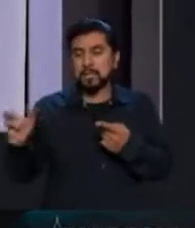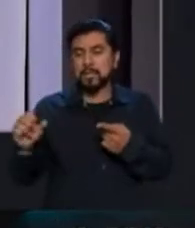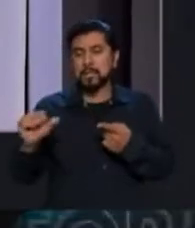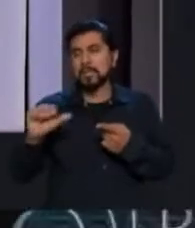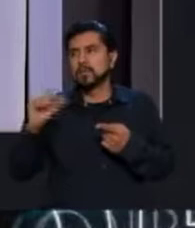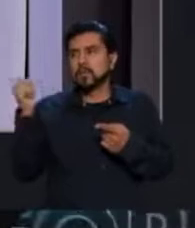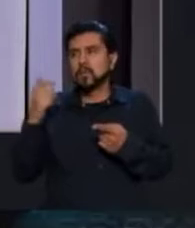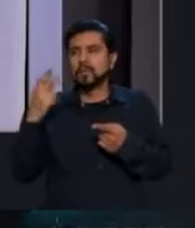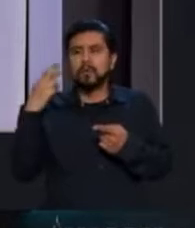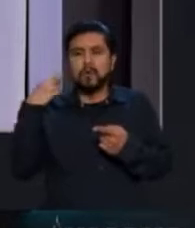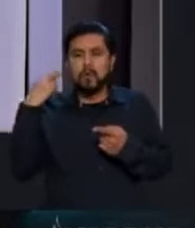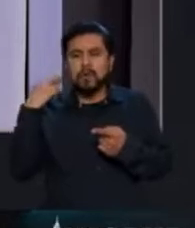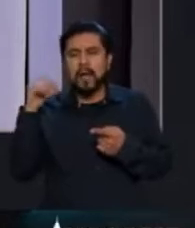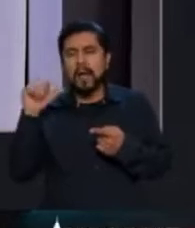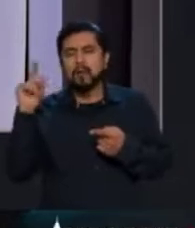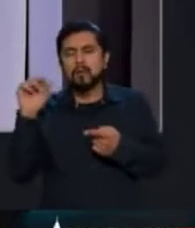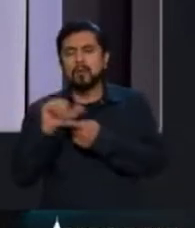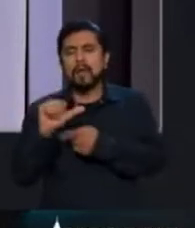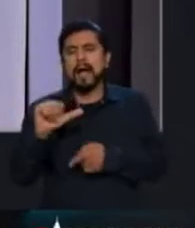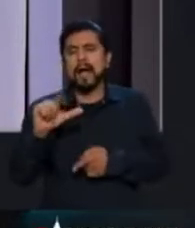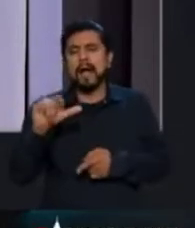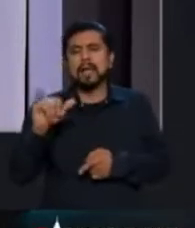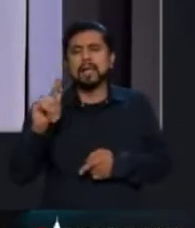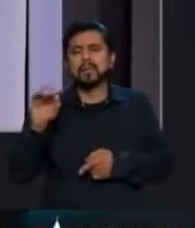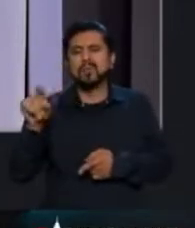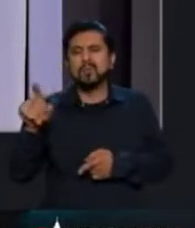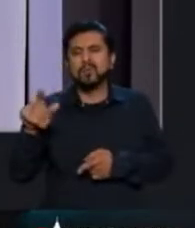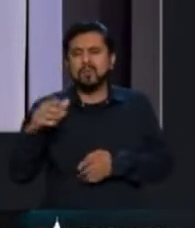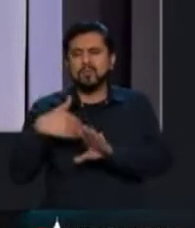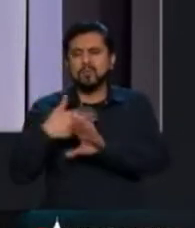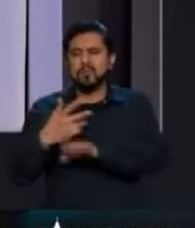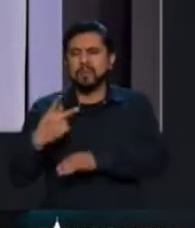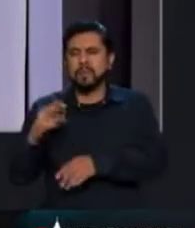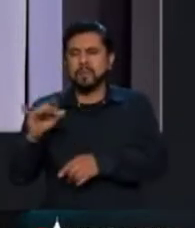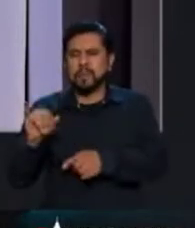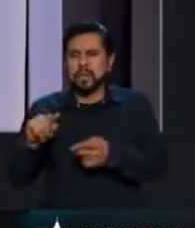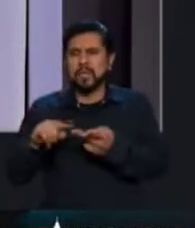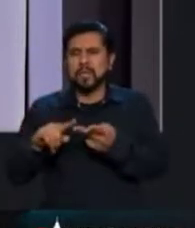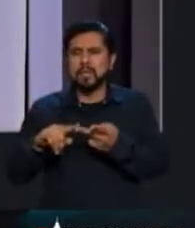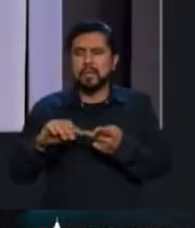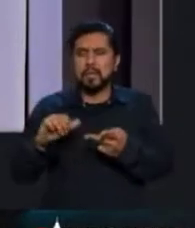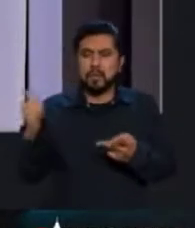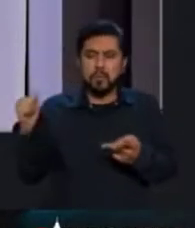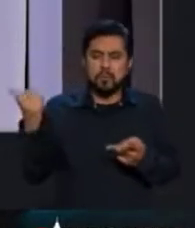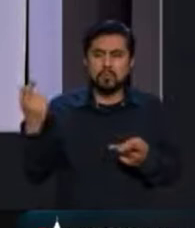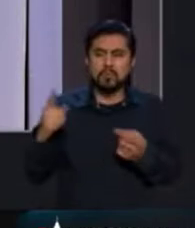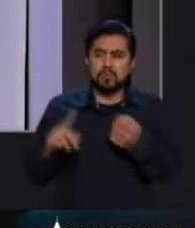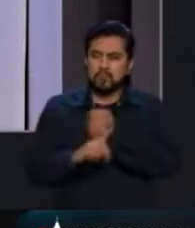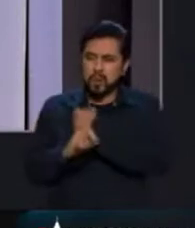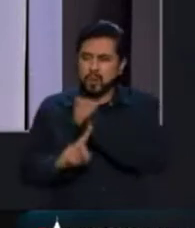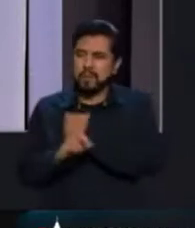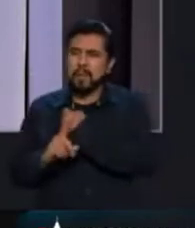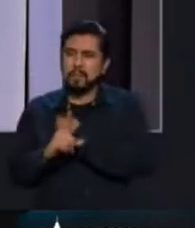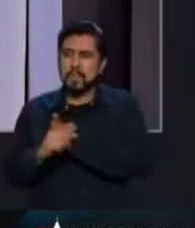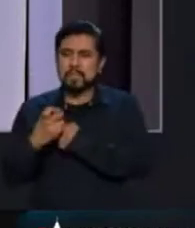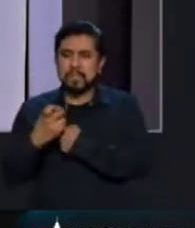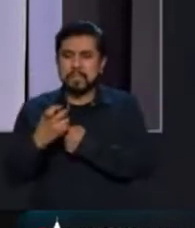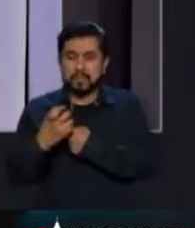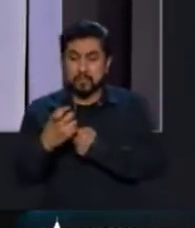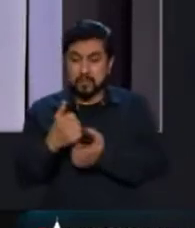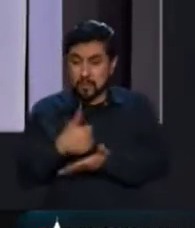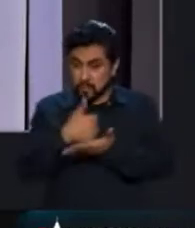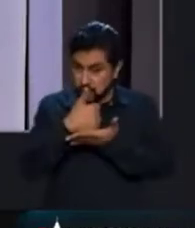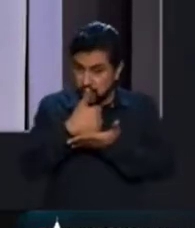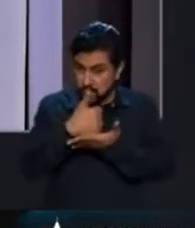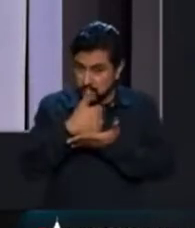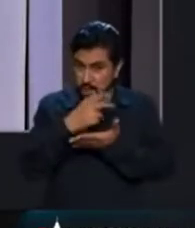señalamiento que pues tiene connotaciones incluso que podrían ser jurídicas, en fin. ¿Cómo